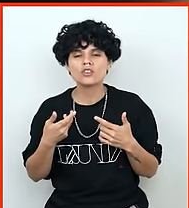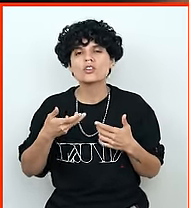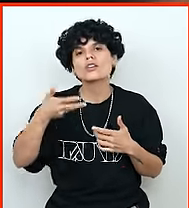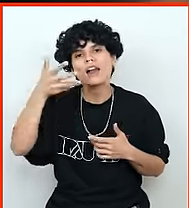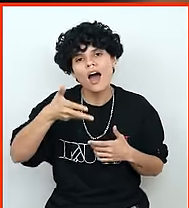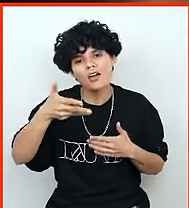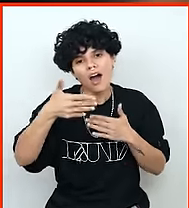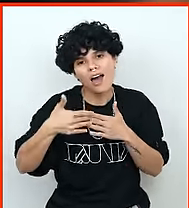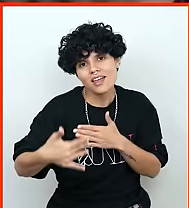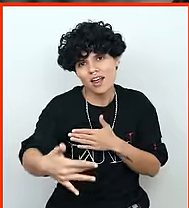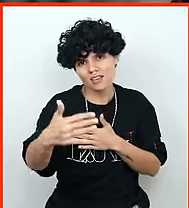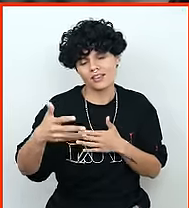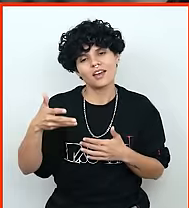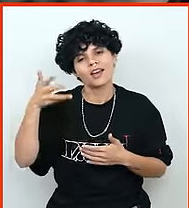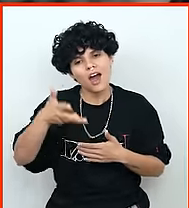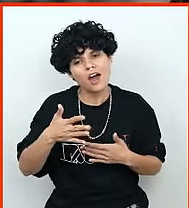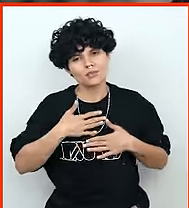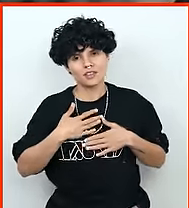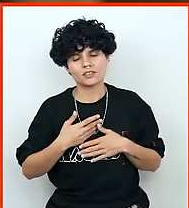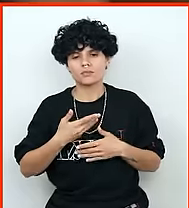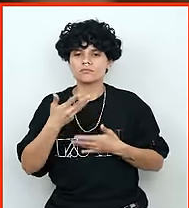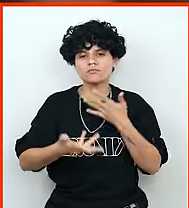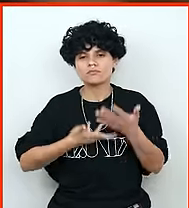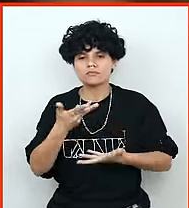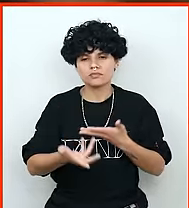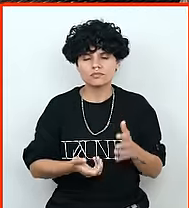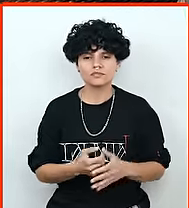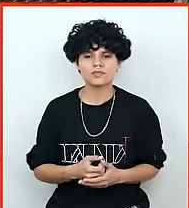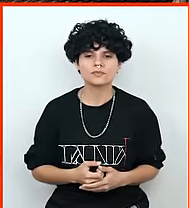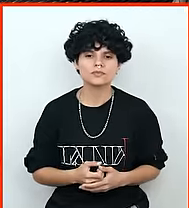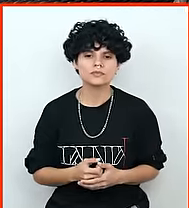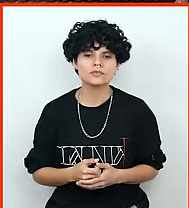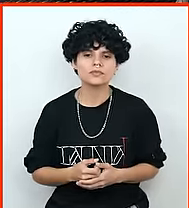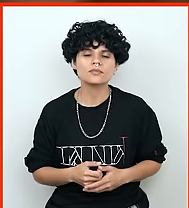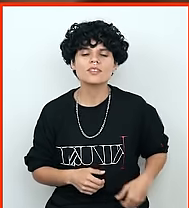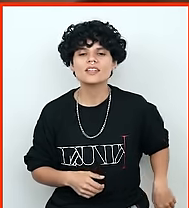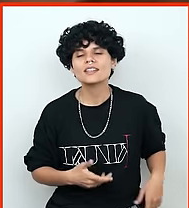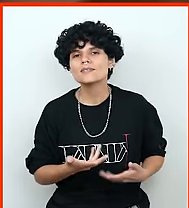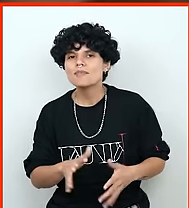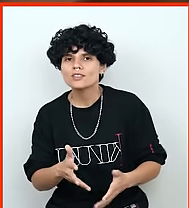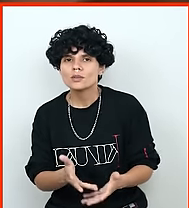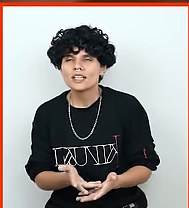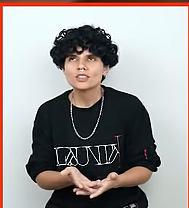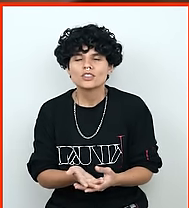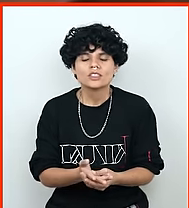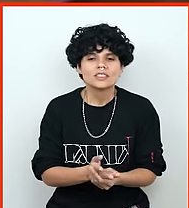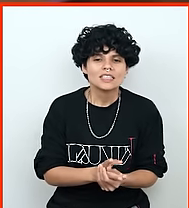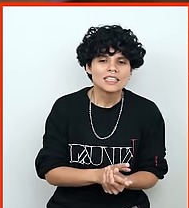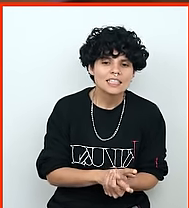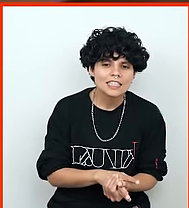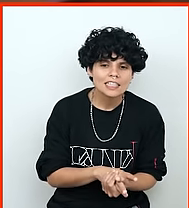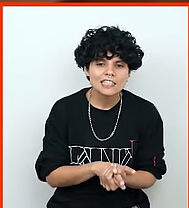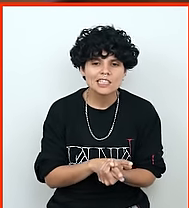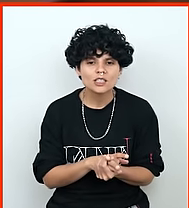básicamente, narro la historia de ese punto. Pero no es tu historia real, ¿no? O sea, es que en parte sí, en parte no,